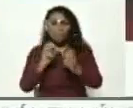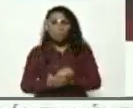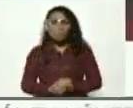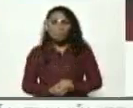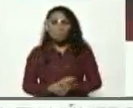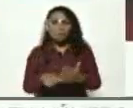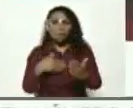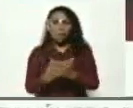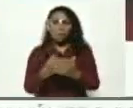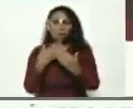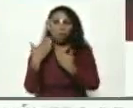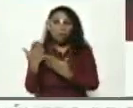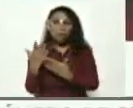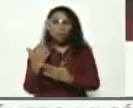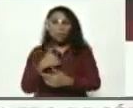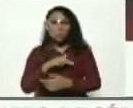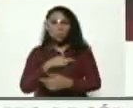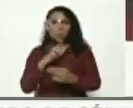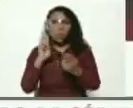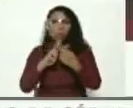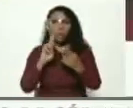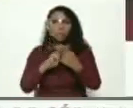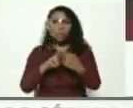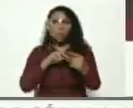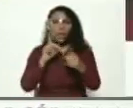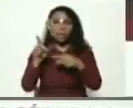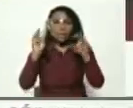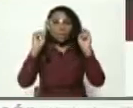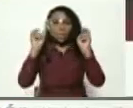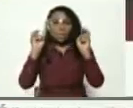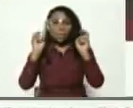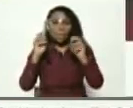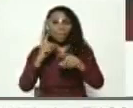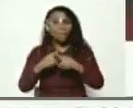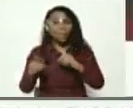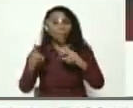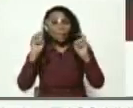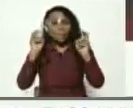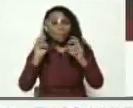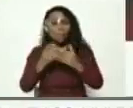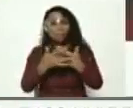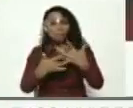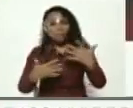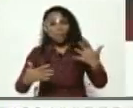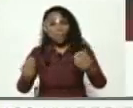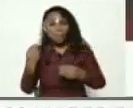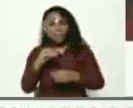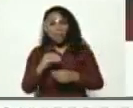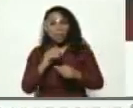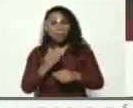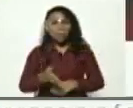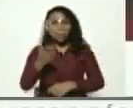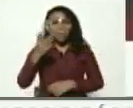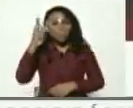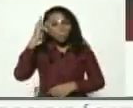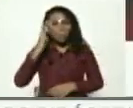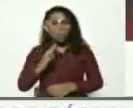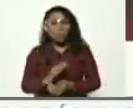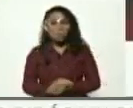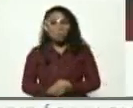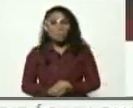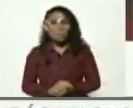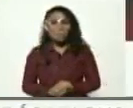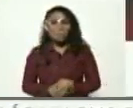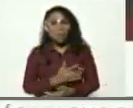Hasta ahí todos nos conocíamos y nos conocemos esa frase, pero es que la frase continúa con lo que es más importante para Bolívar.